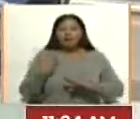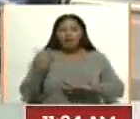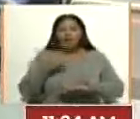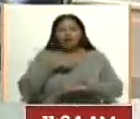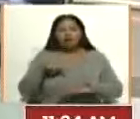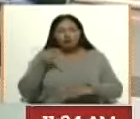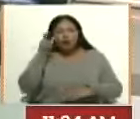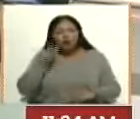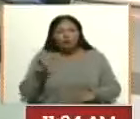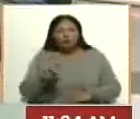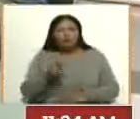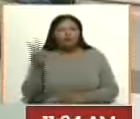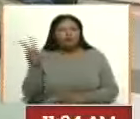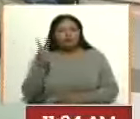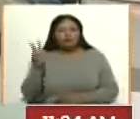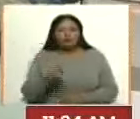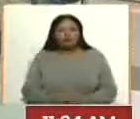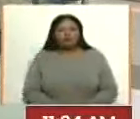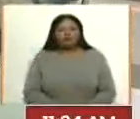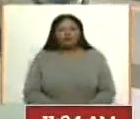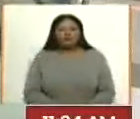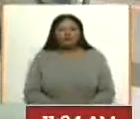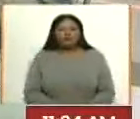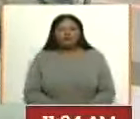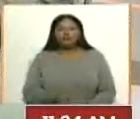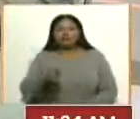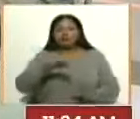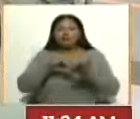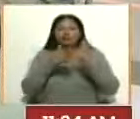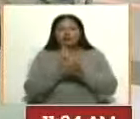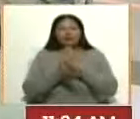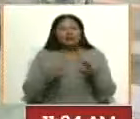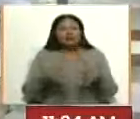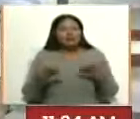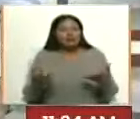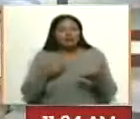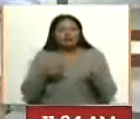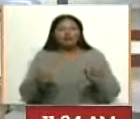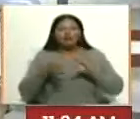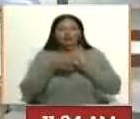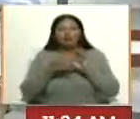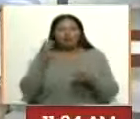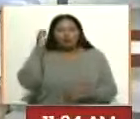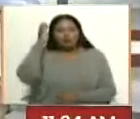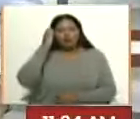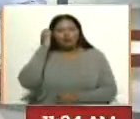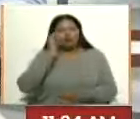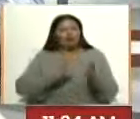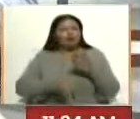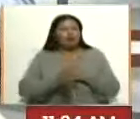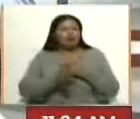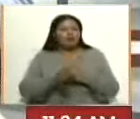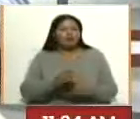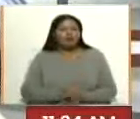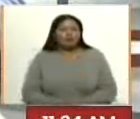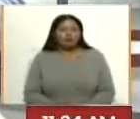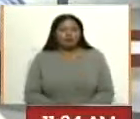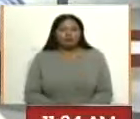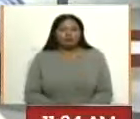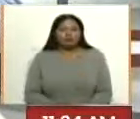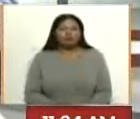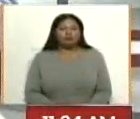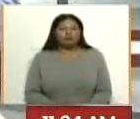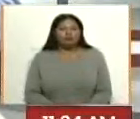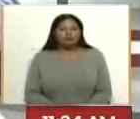al pueblo de Venezuela. Esto indica que lamentablemente la Unión Europea sigue, secunda el juego de